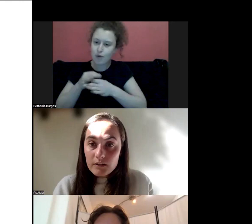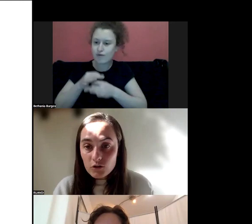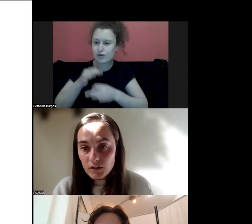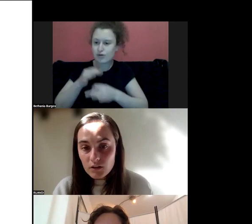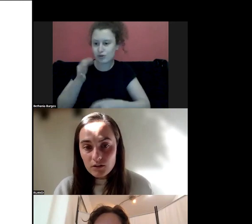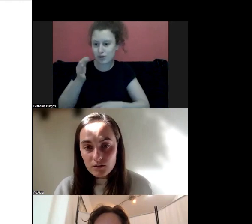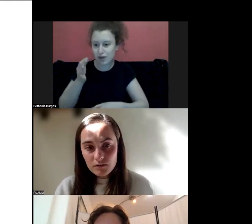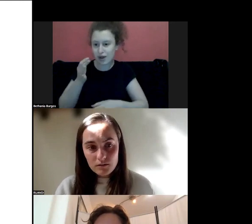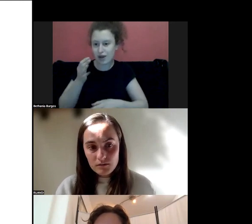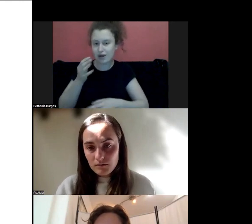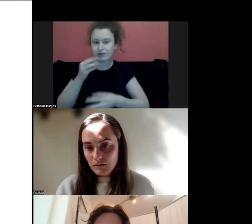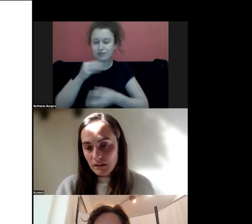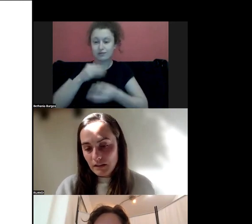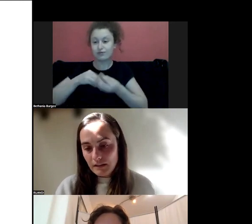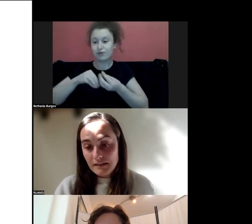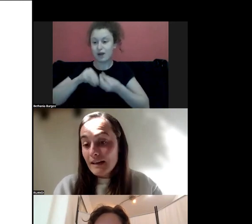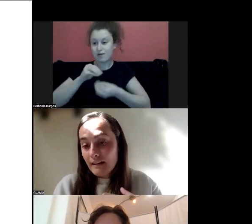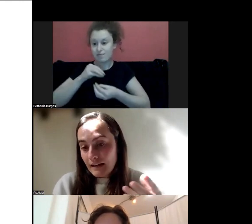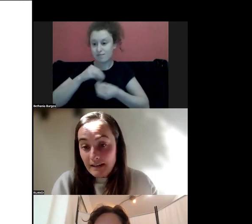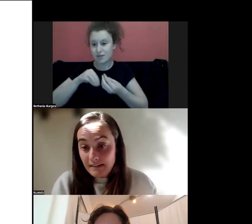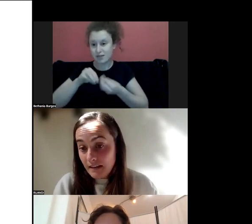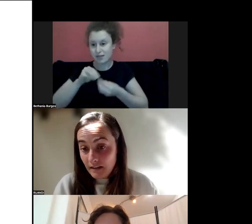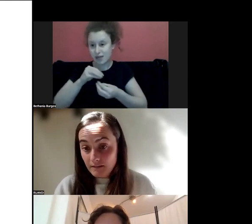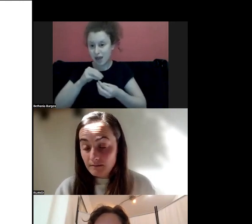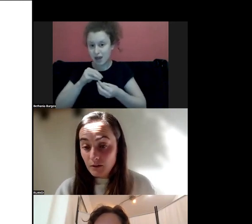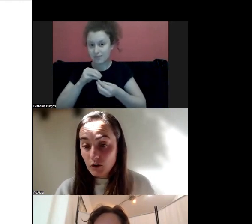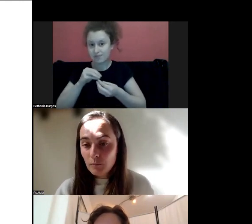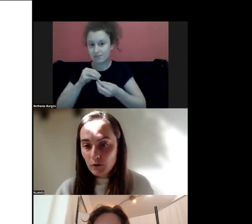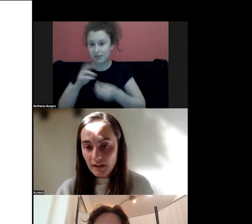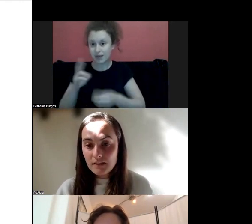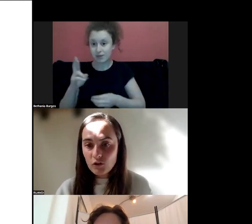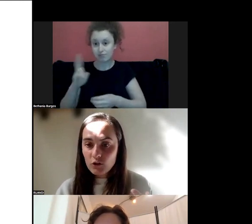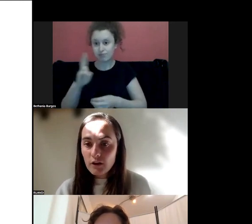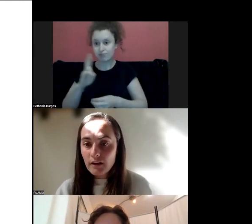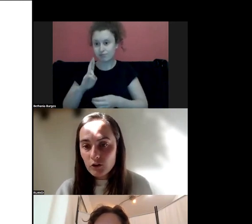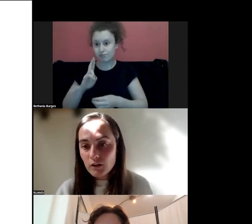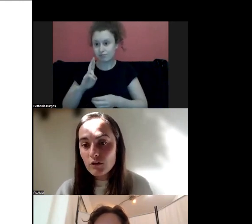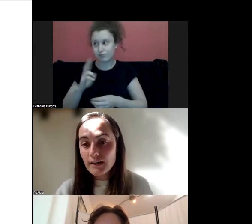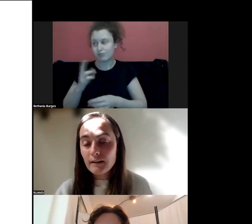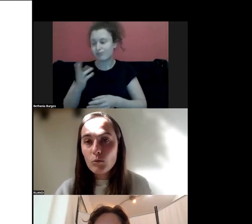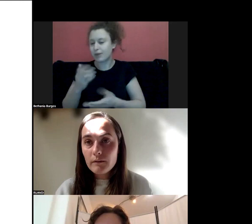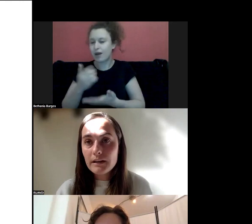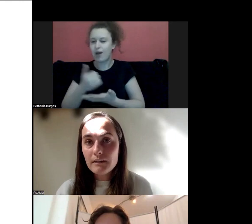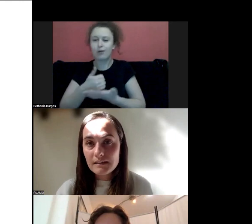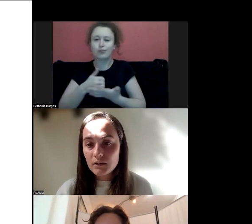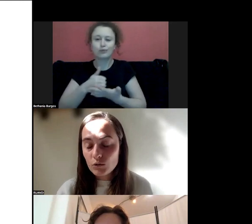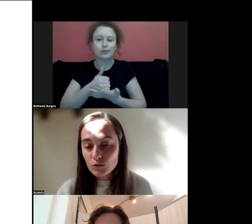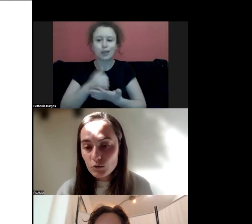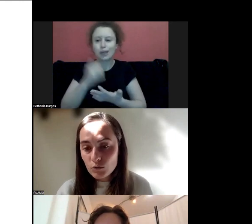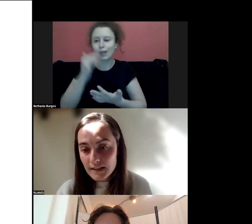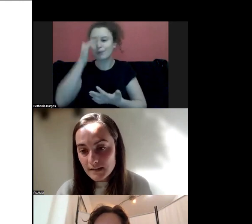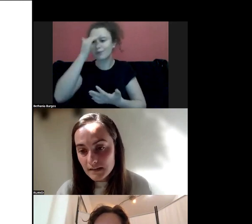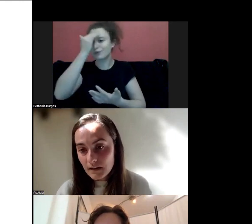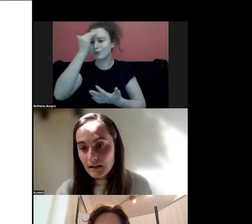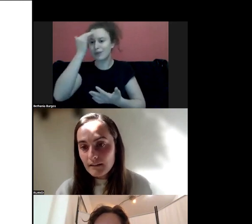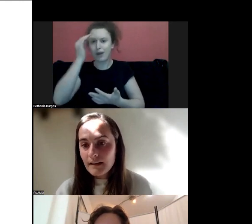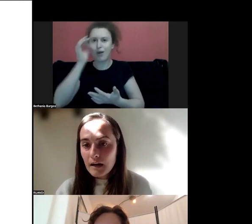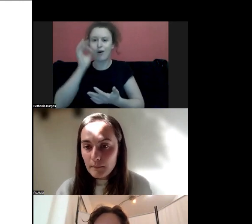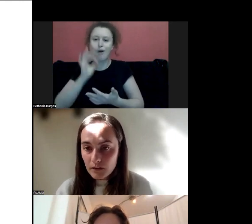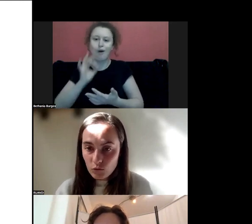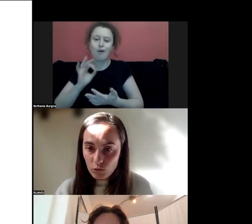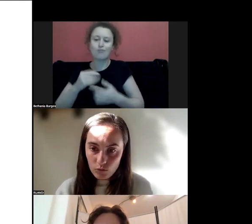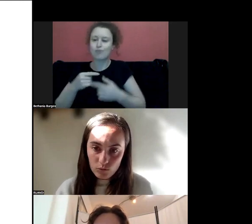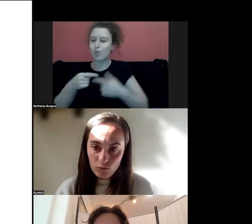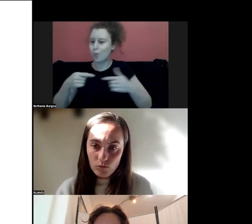un diagnóstico, sea el que sea, ¿no? Pero que son estos diagnósticos que te mueven las estructuras,